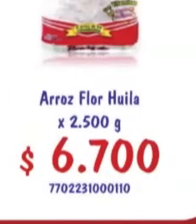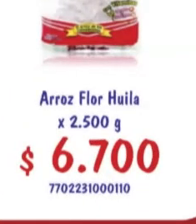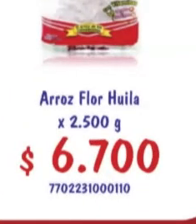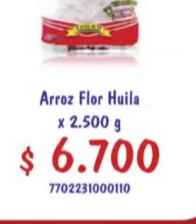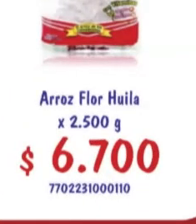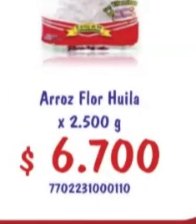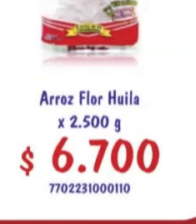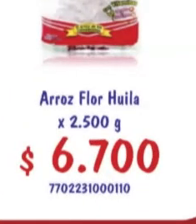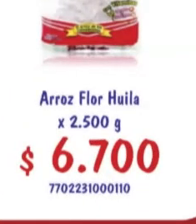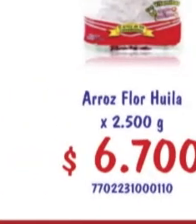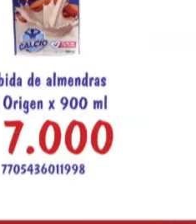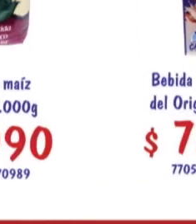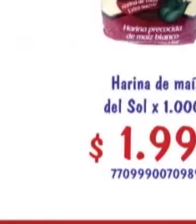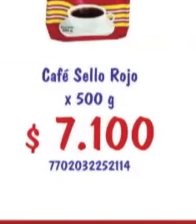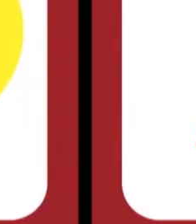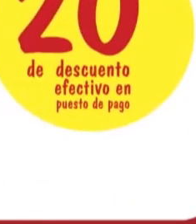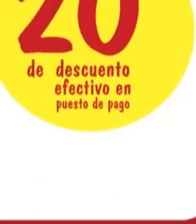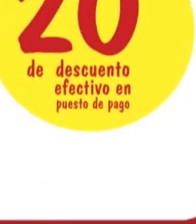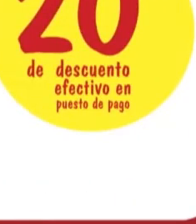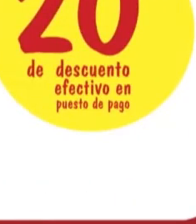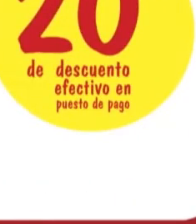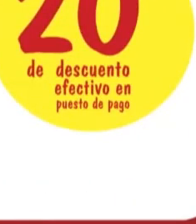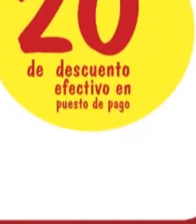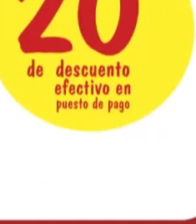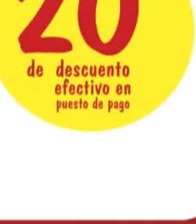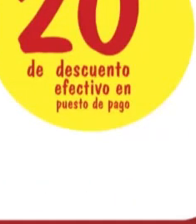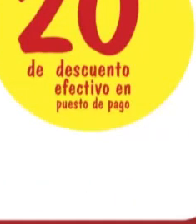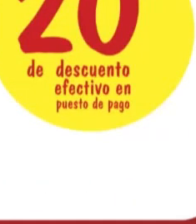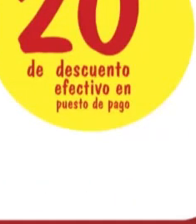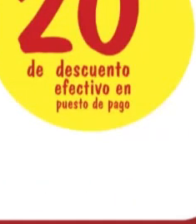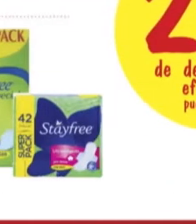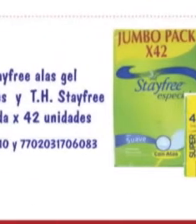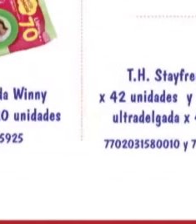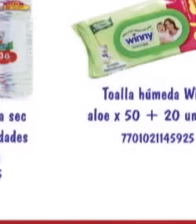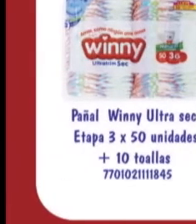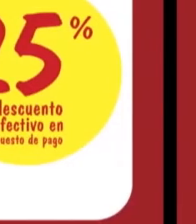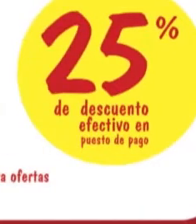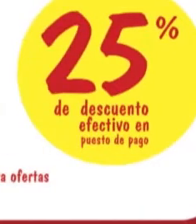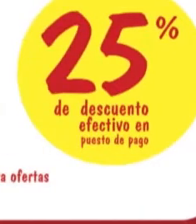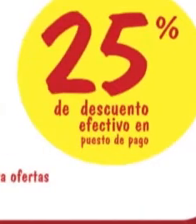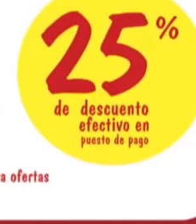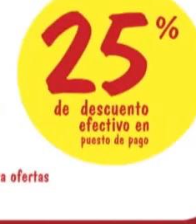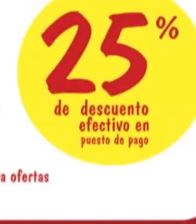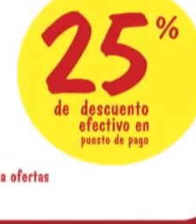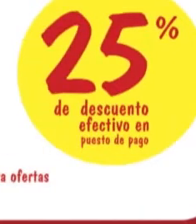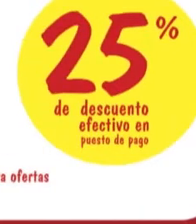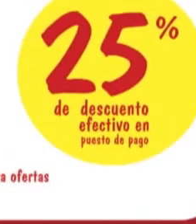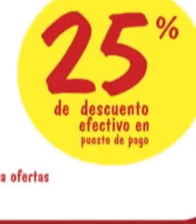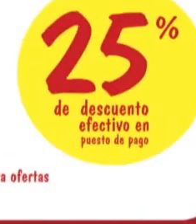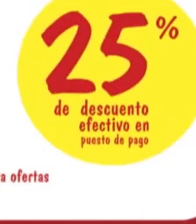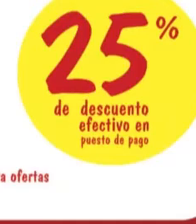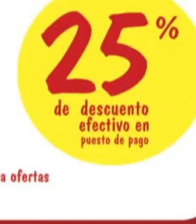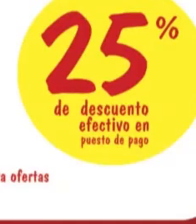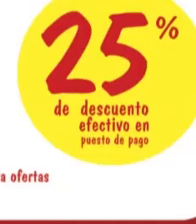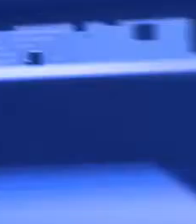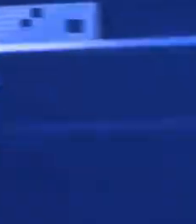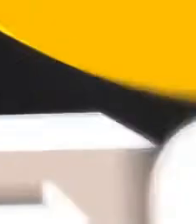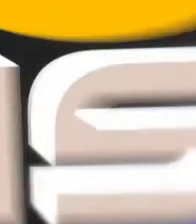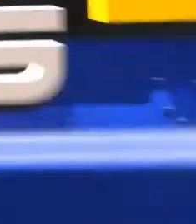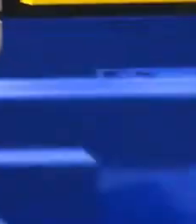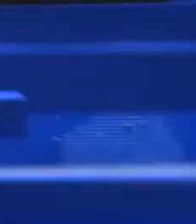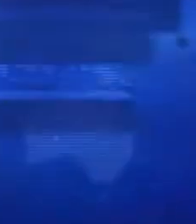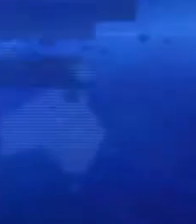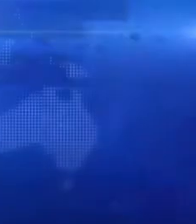de descuento. Del sábado 15 al lunes 17 de julio. Más por Menos. Aplican condiciones y restricciones.